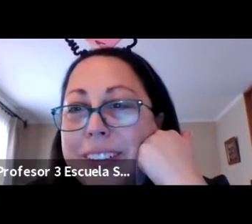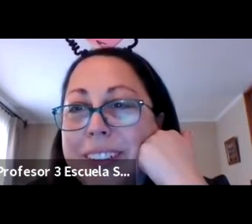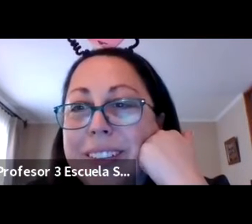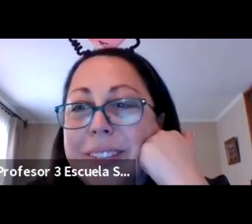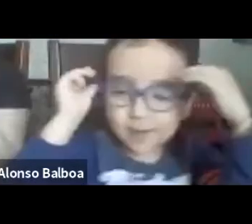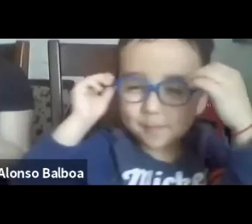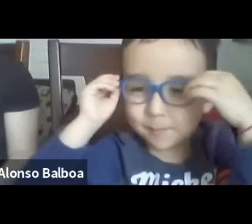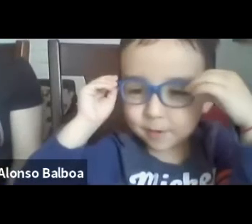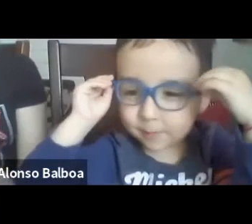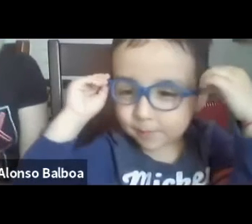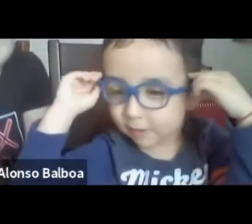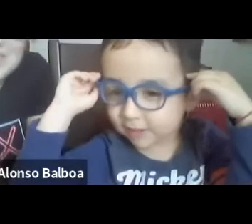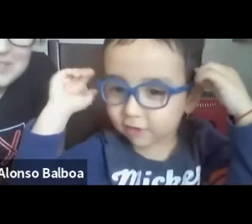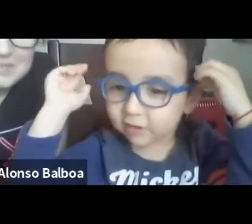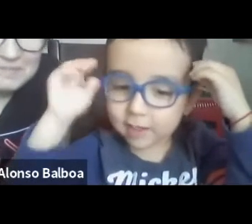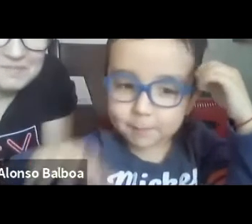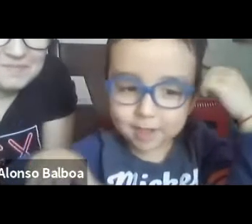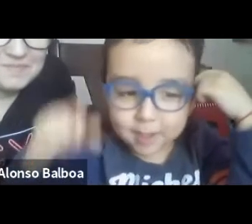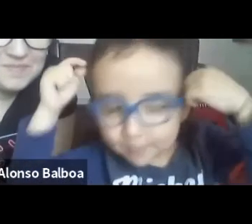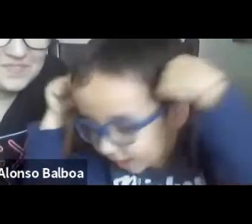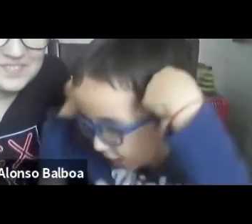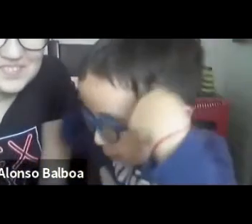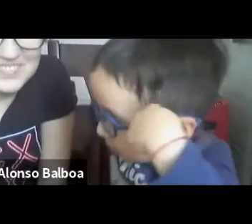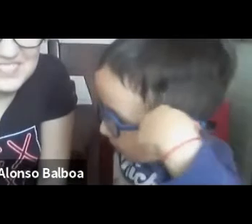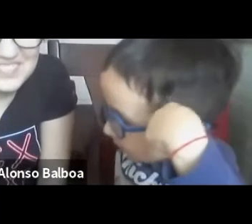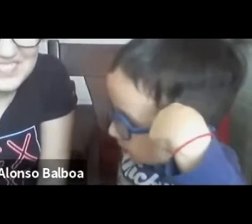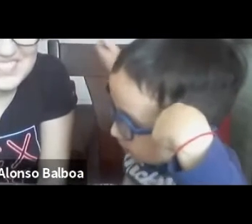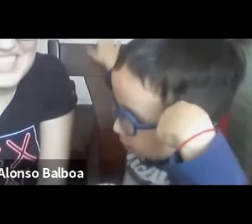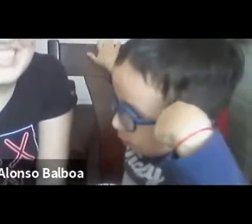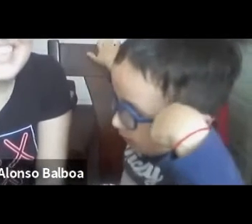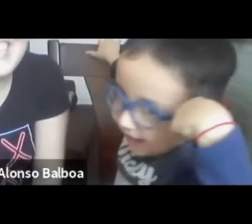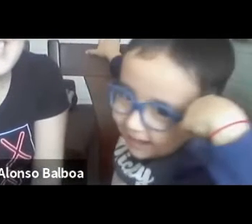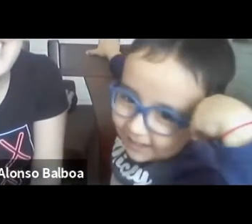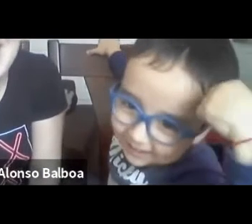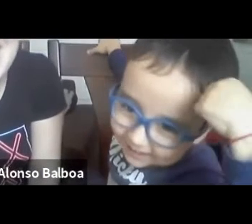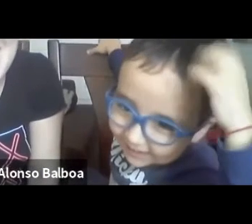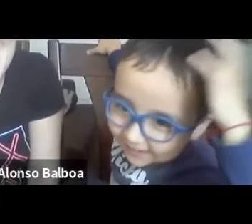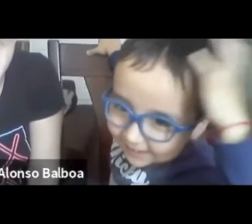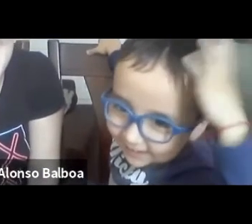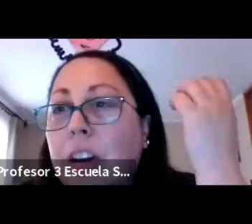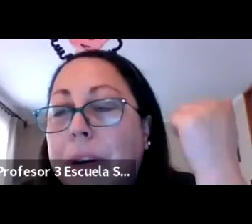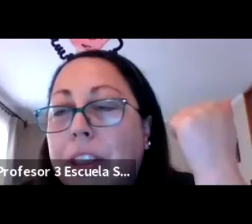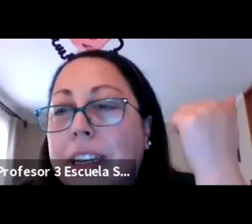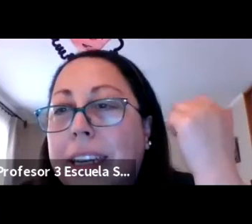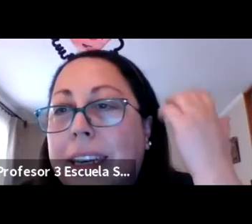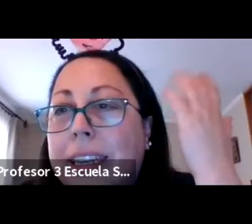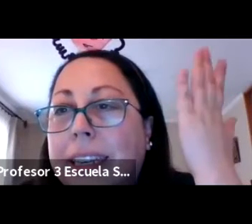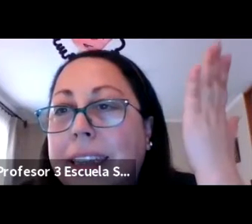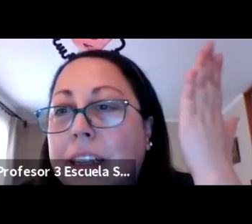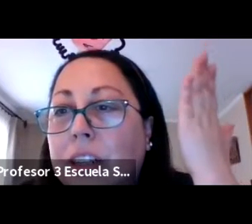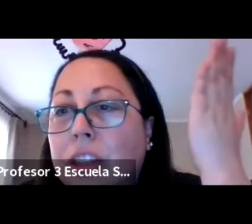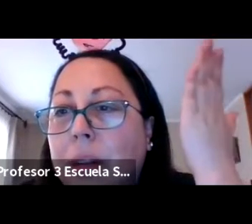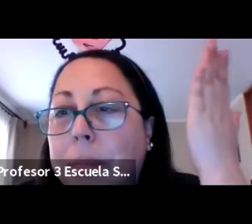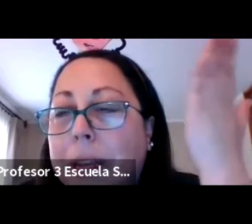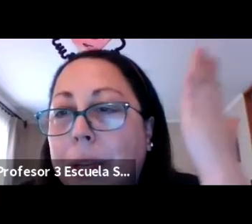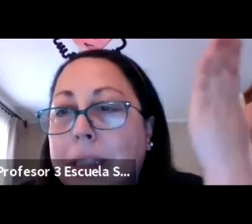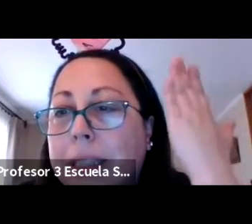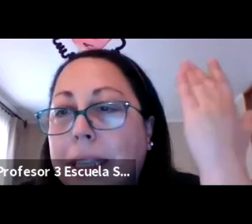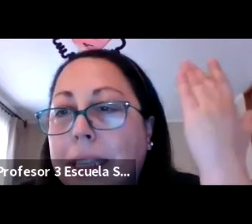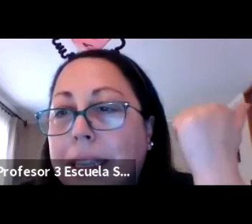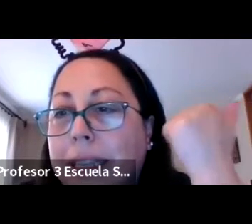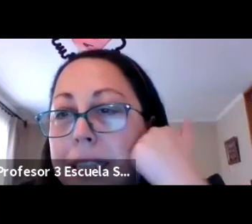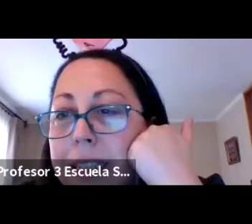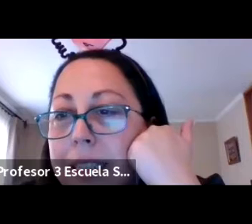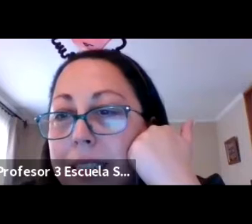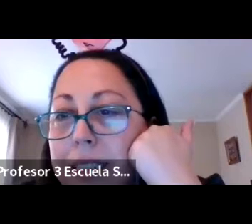micrófono. Pero me cortaron el pelo y me dejaron un machetazo acá. No te lo puedo creer. ¿Y quién te cortó el pelo